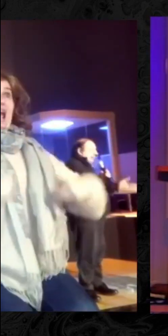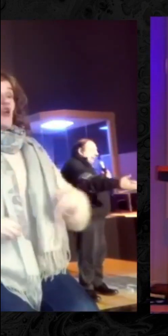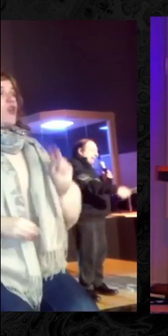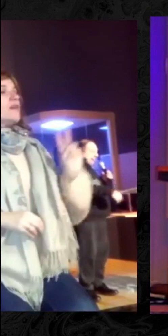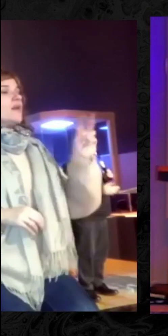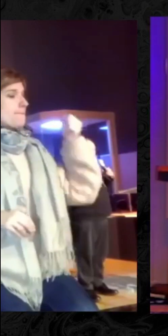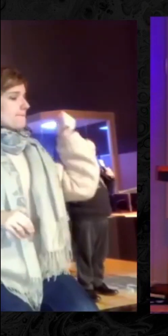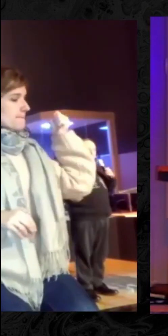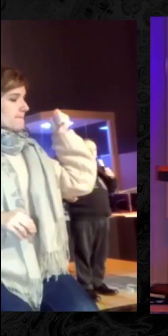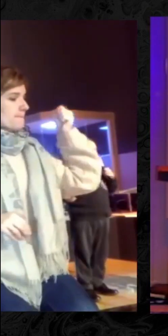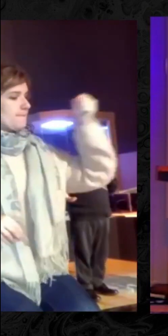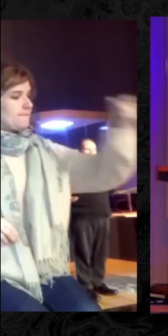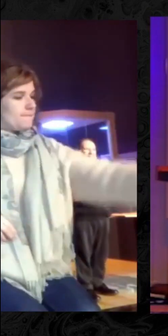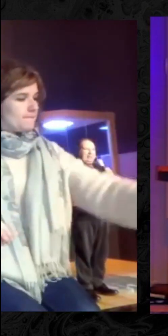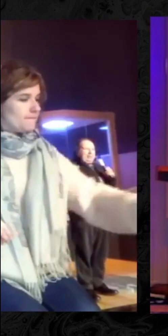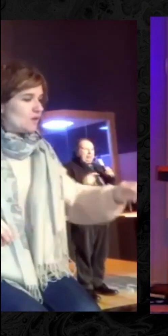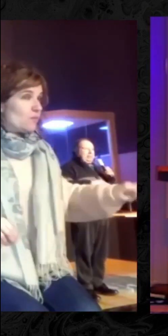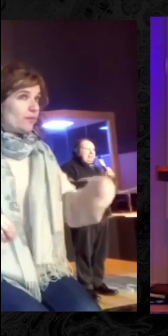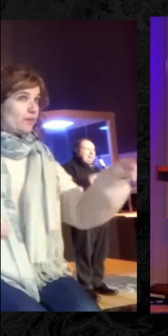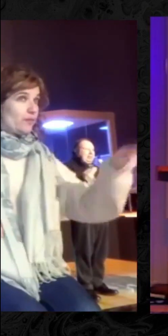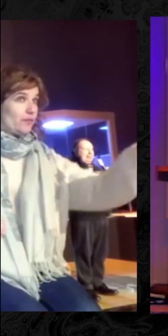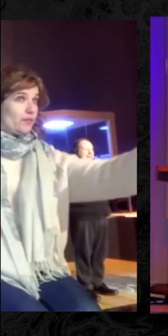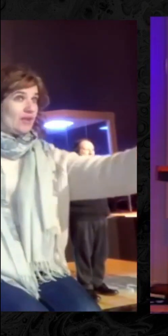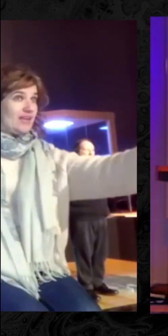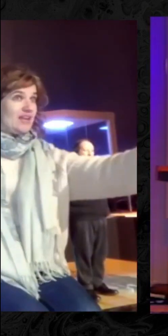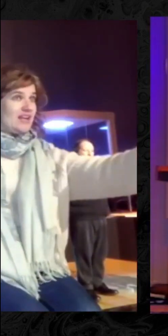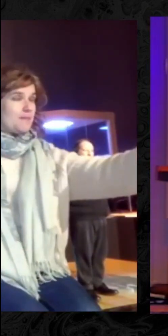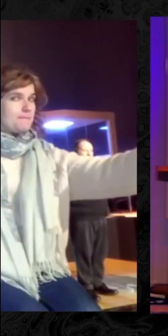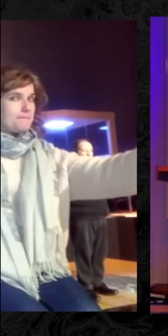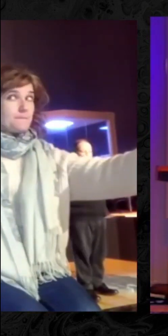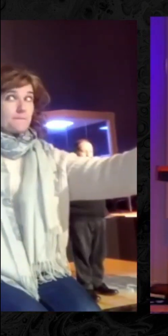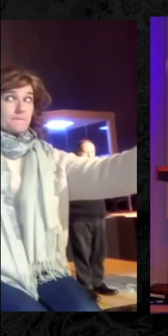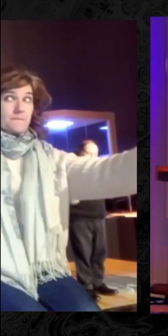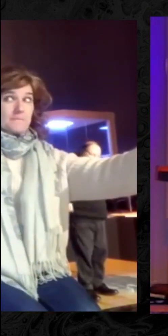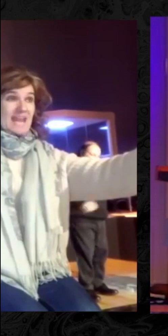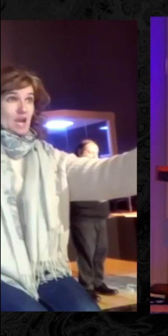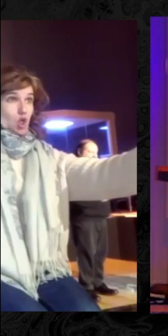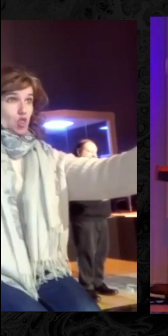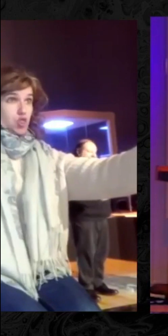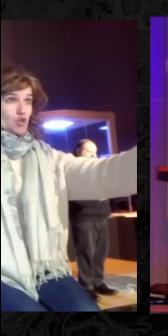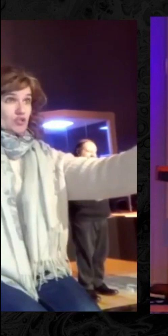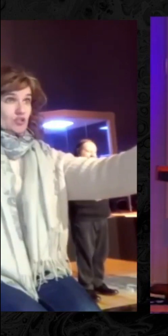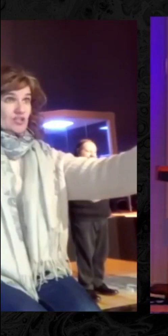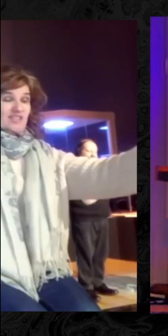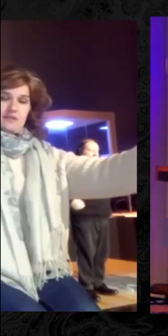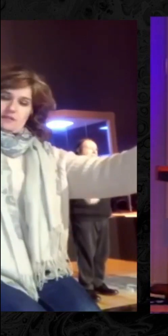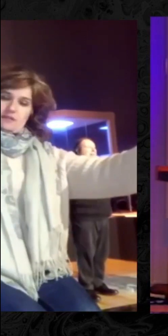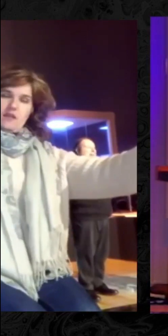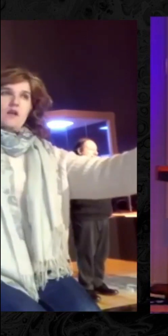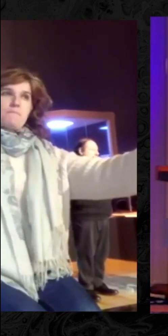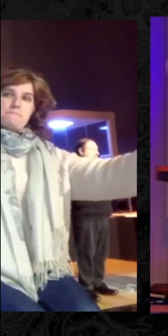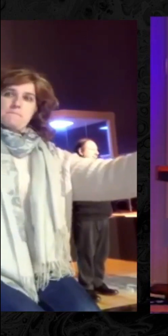echan la vara y se convierte en una culebra entonces dice que vienen dos y que echan también